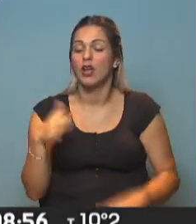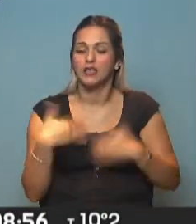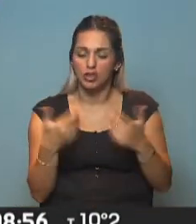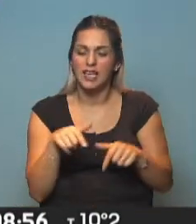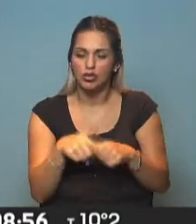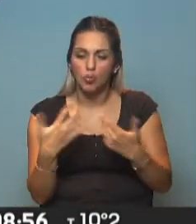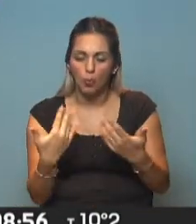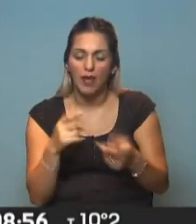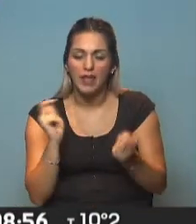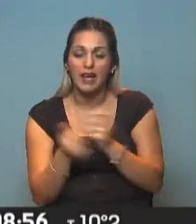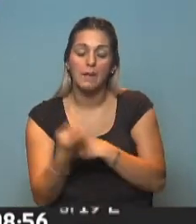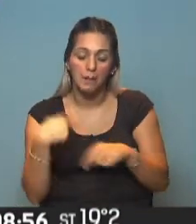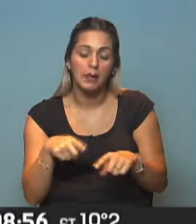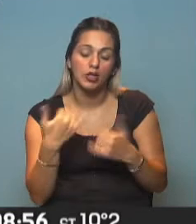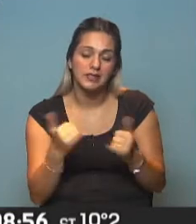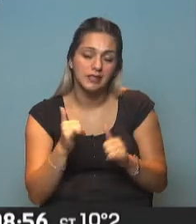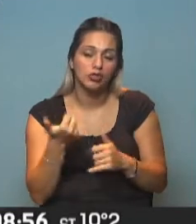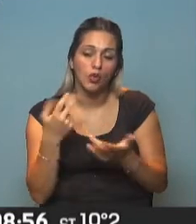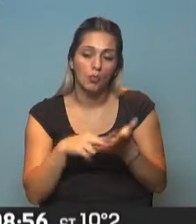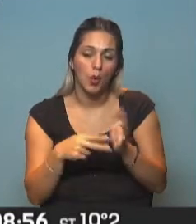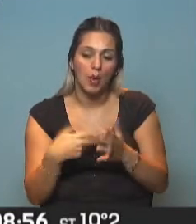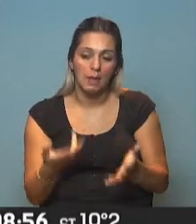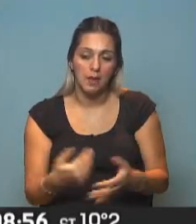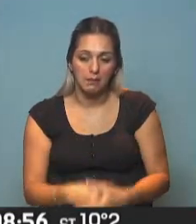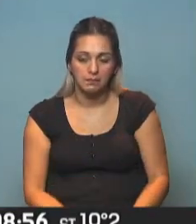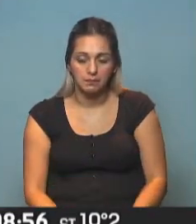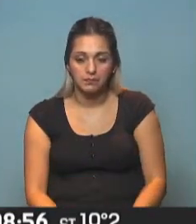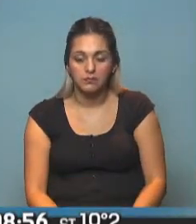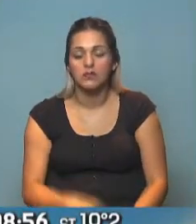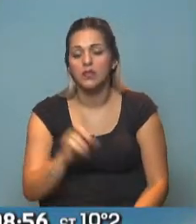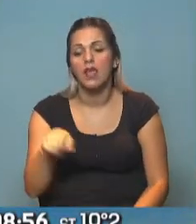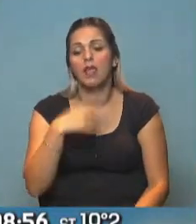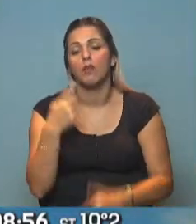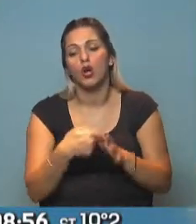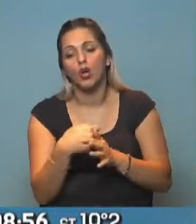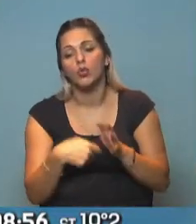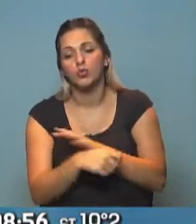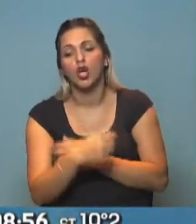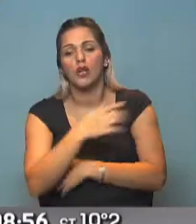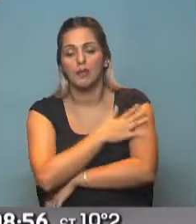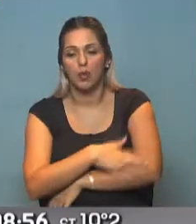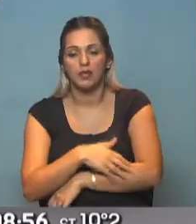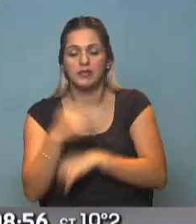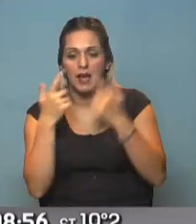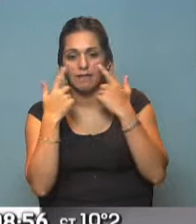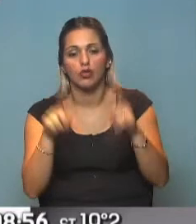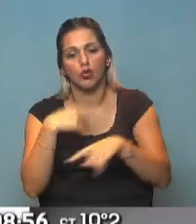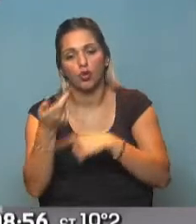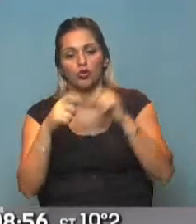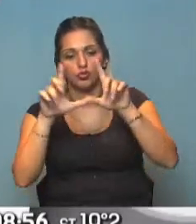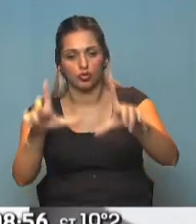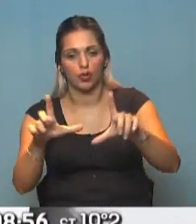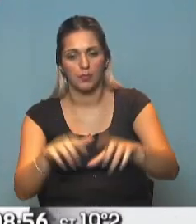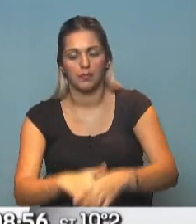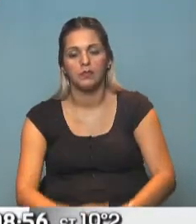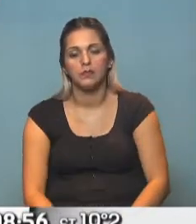pero en definitiva es una problemática que está en la piel de los argentinos y vemos que después está la corrupción y está la pobreza vamos a una nueva placa nuevos datos que tienen